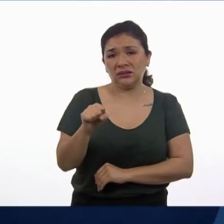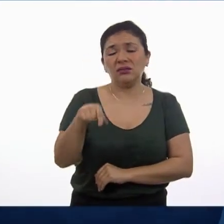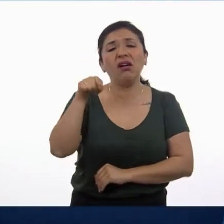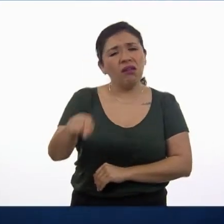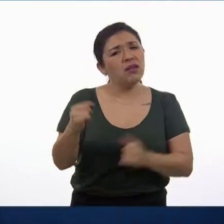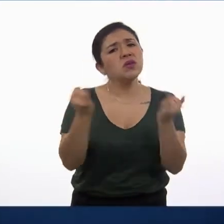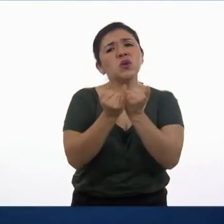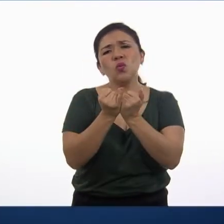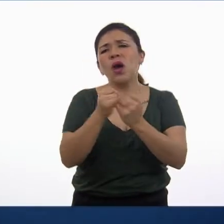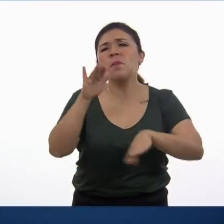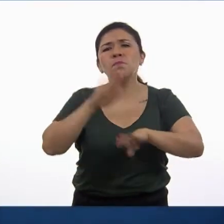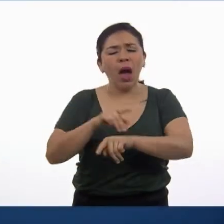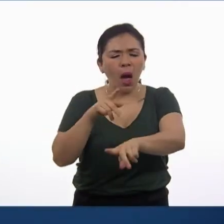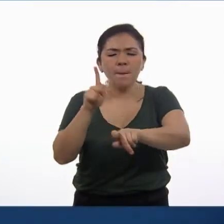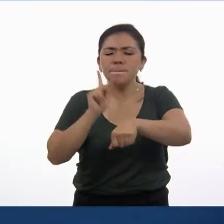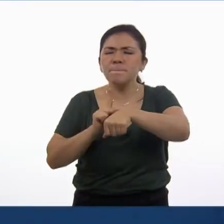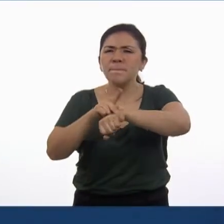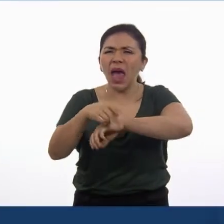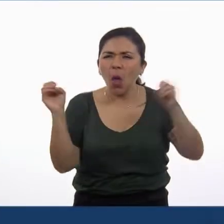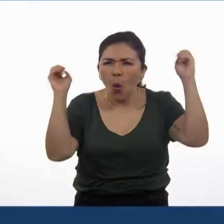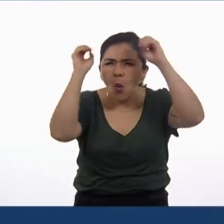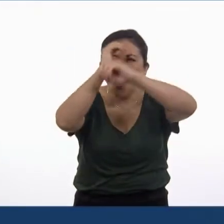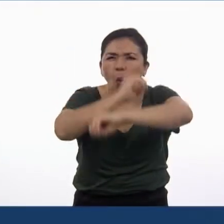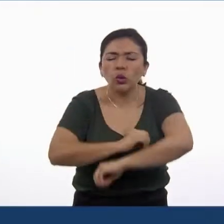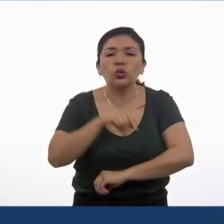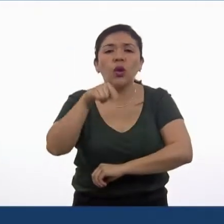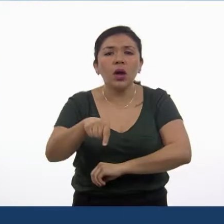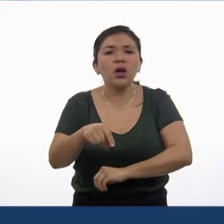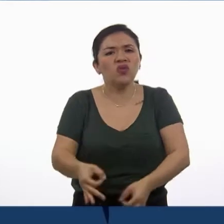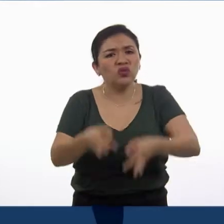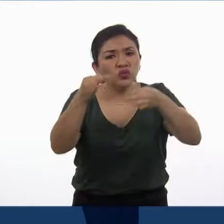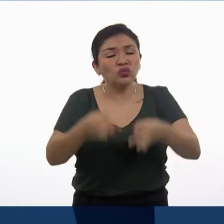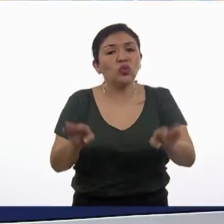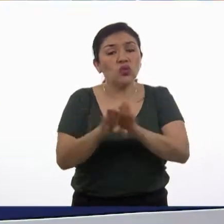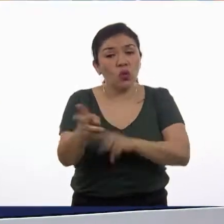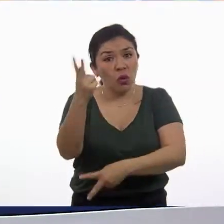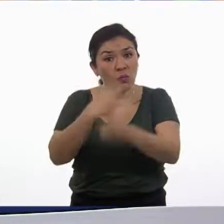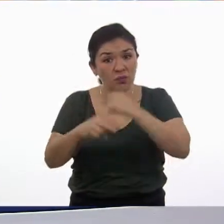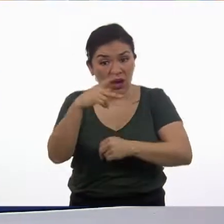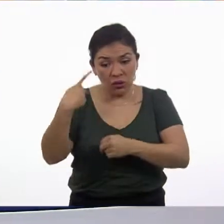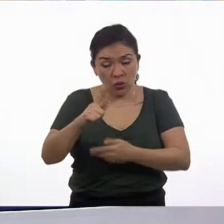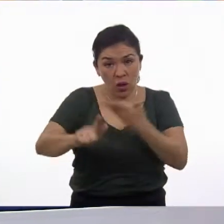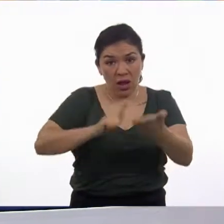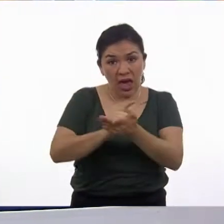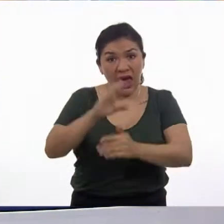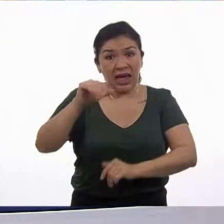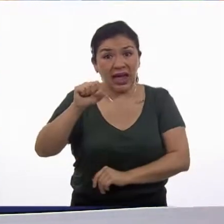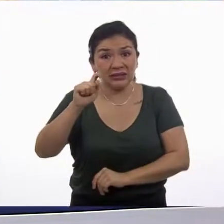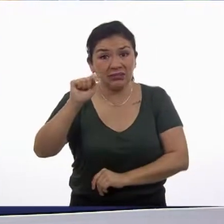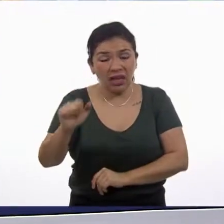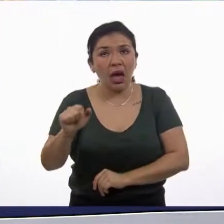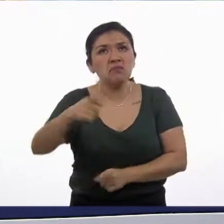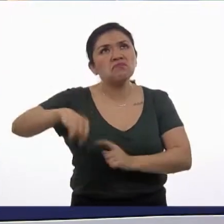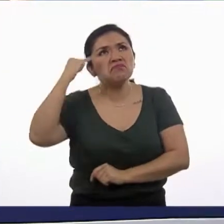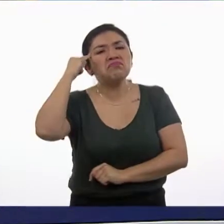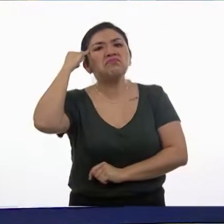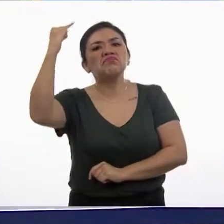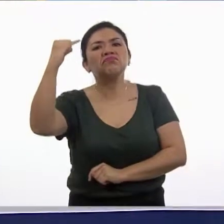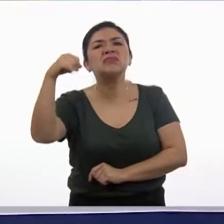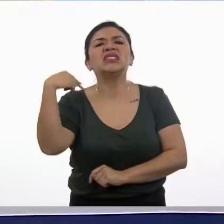eran los más oscuros de piel. Para dar legitimidad a su organización de castas se les ocurrió el